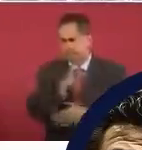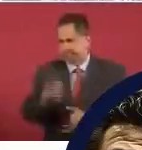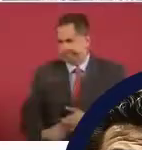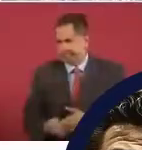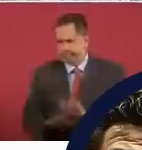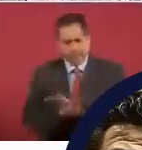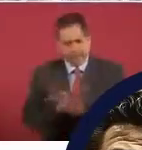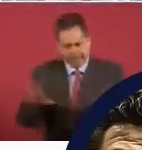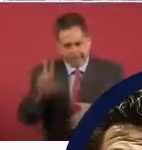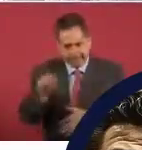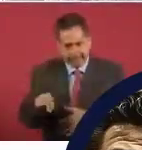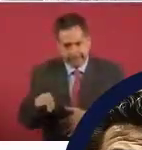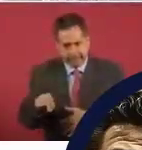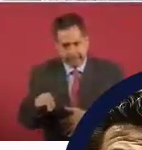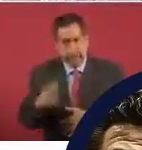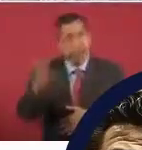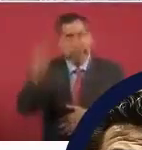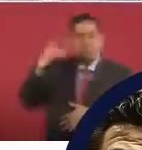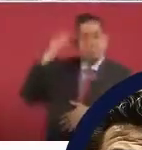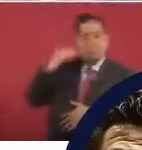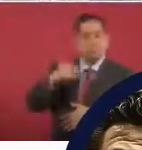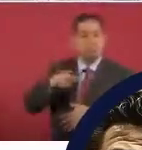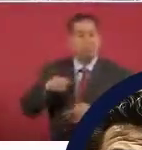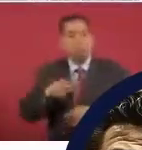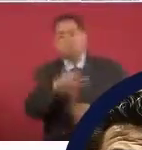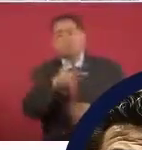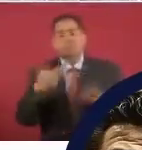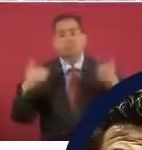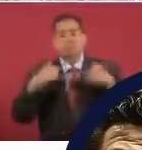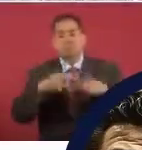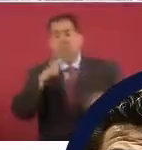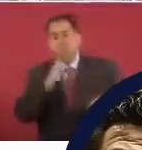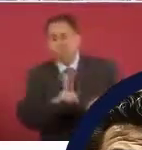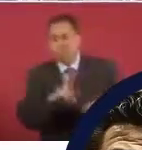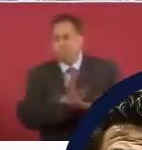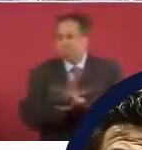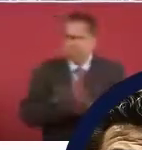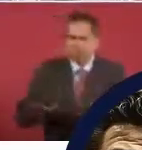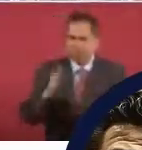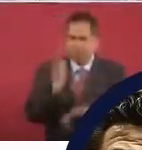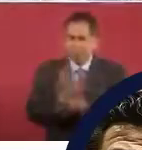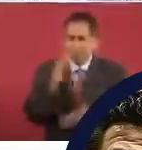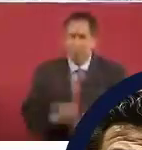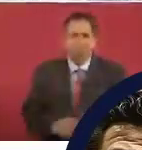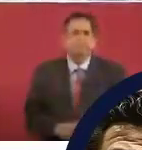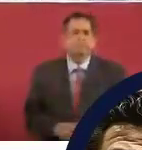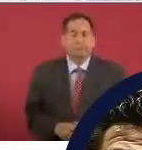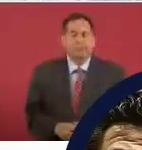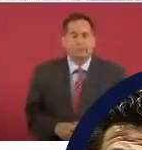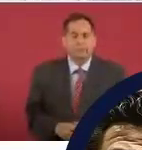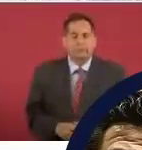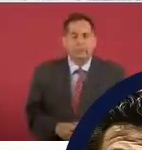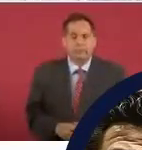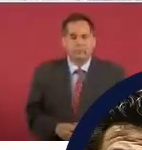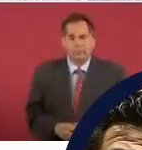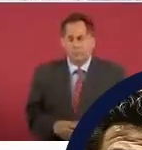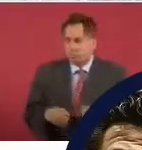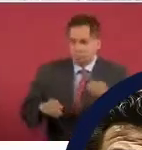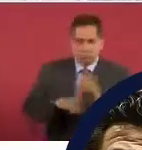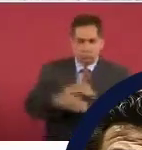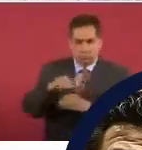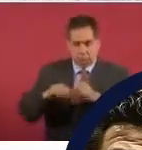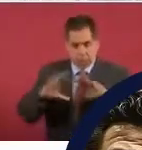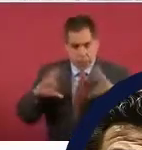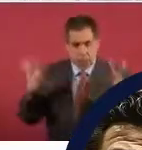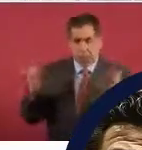reforma educativa y este cúmulo de cuestiones legislativas que se aprobaron durante durante